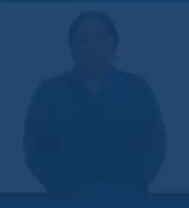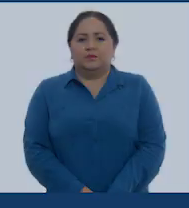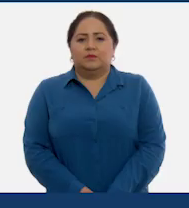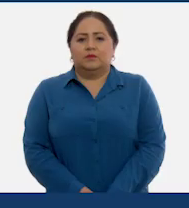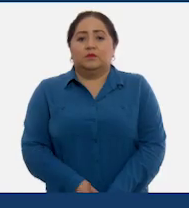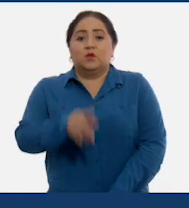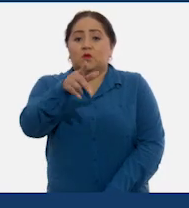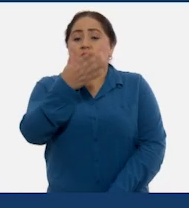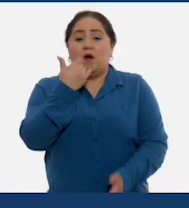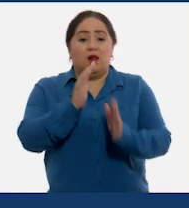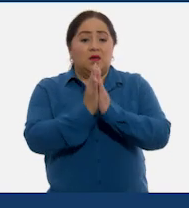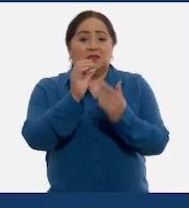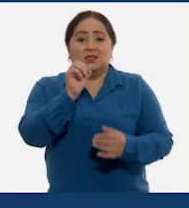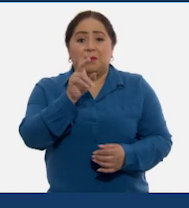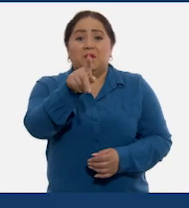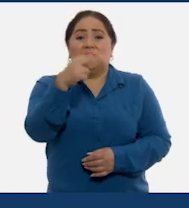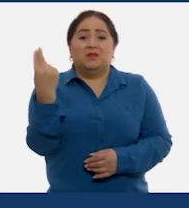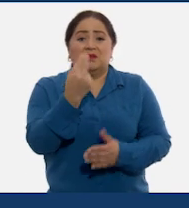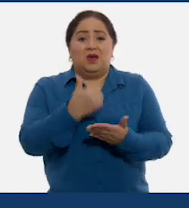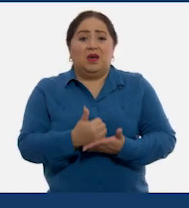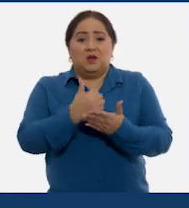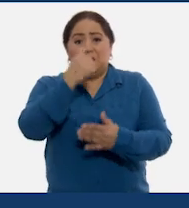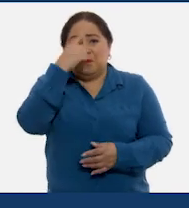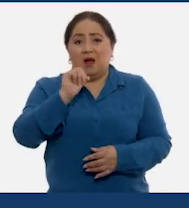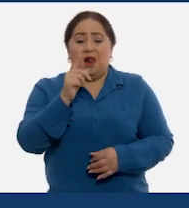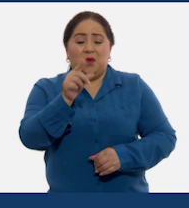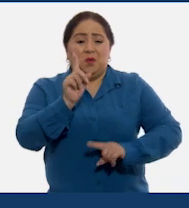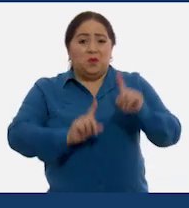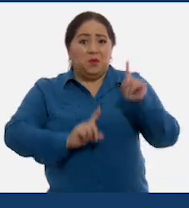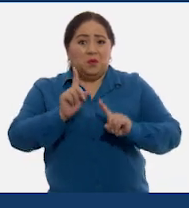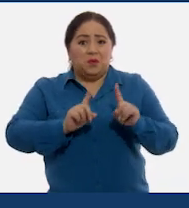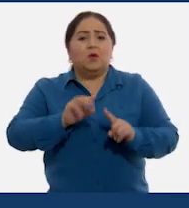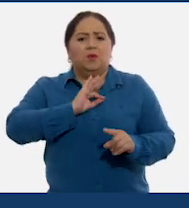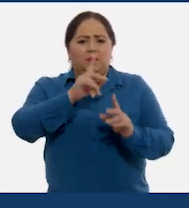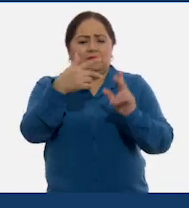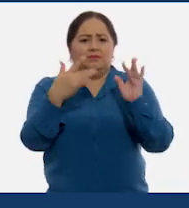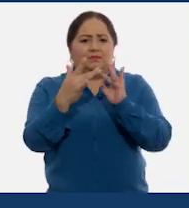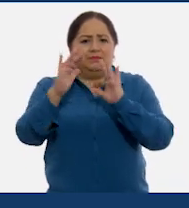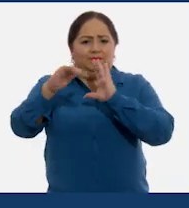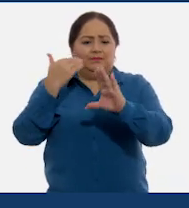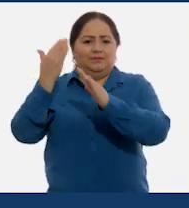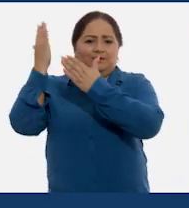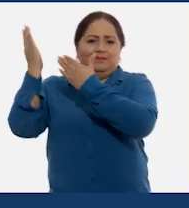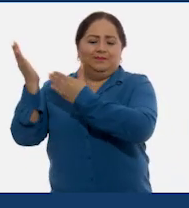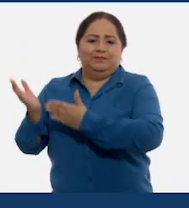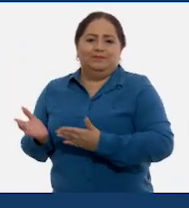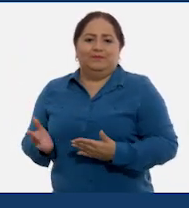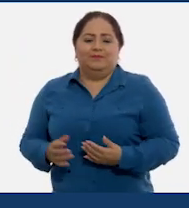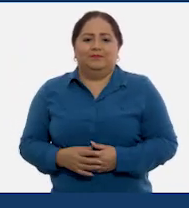Si no tienes el libro de texto o necesitas ayuda para responder las preguntas, contáctanos.